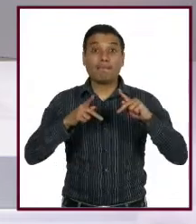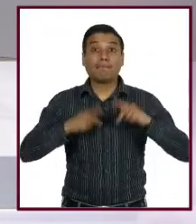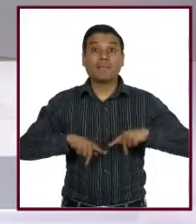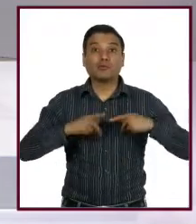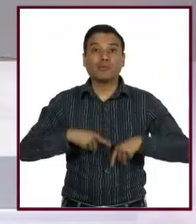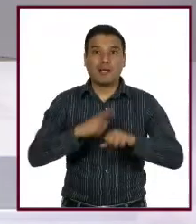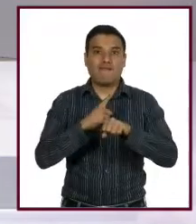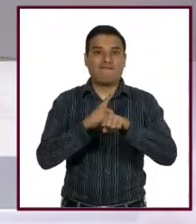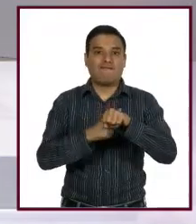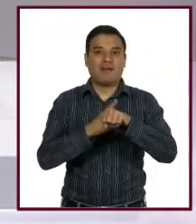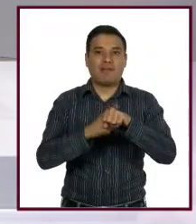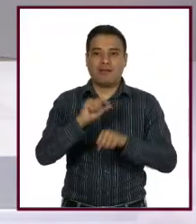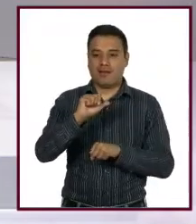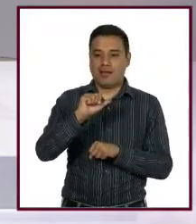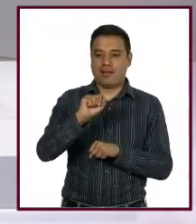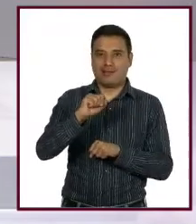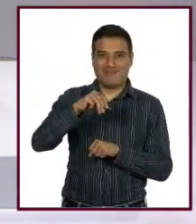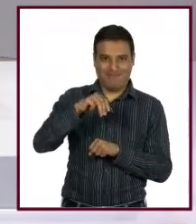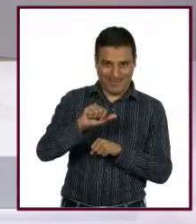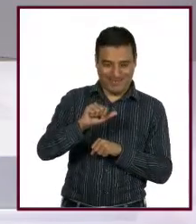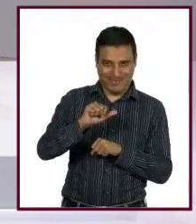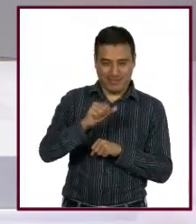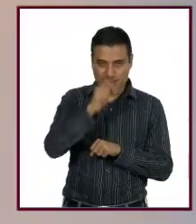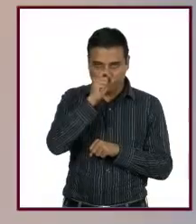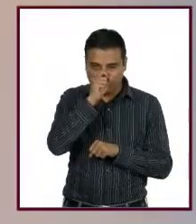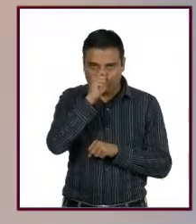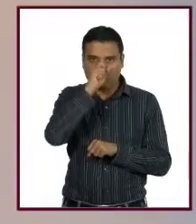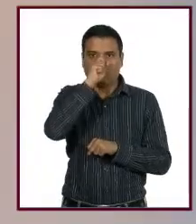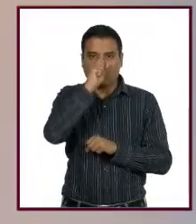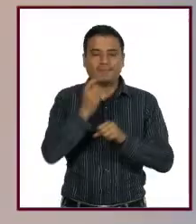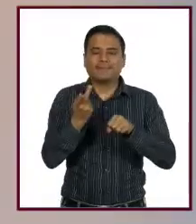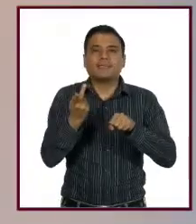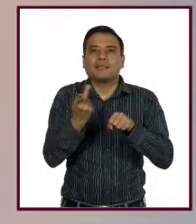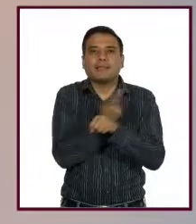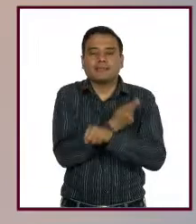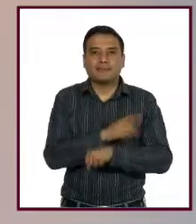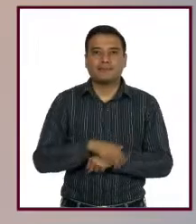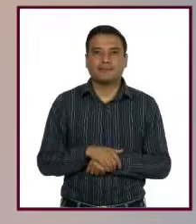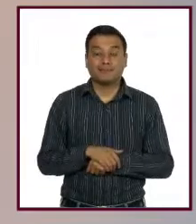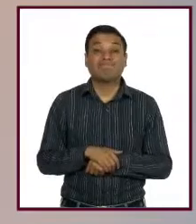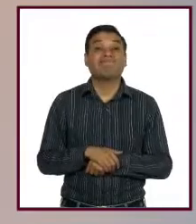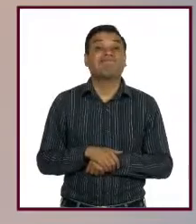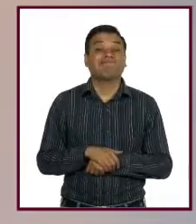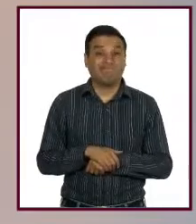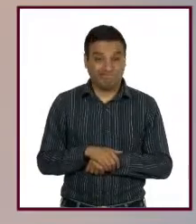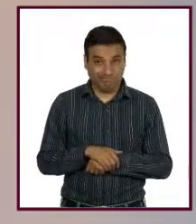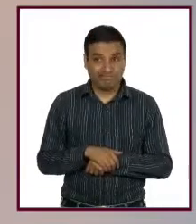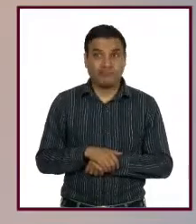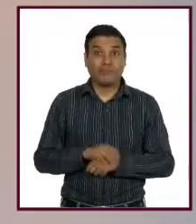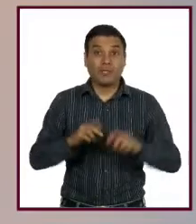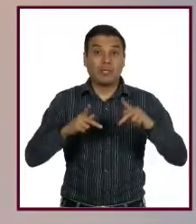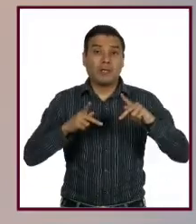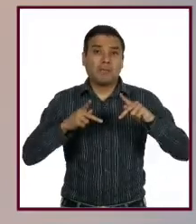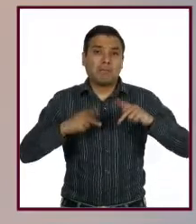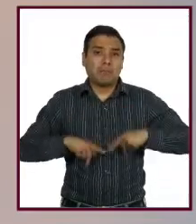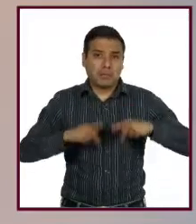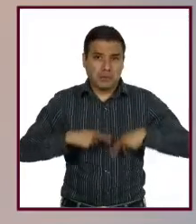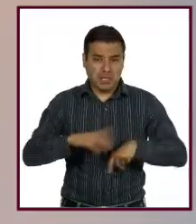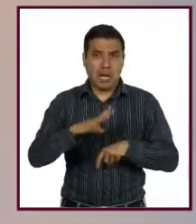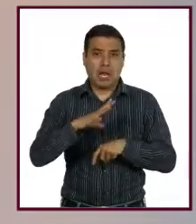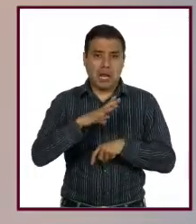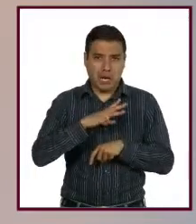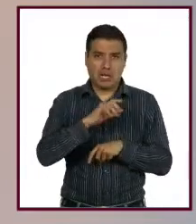asmáticos? También muy buena pregunta, doctor. Muy buena pregunta. Pues hasta en las personas que no son asmáticas o que no tienen